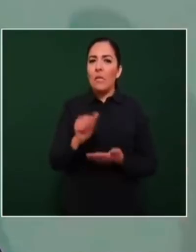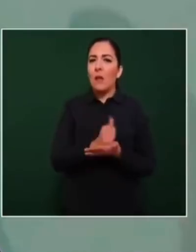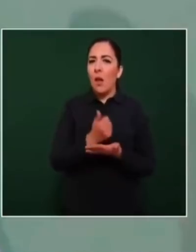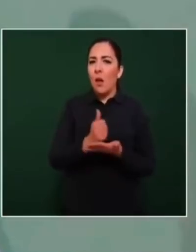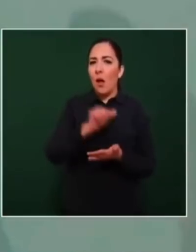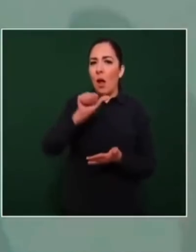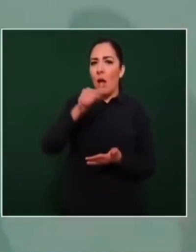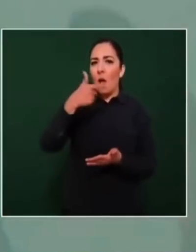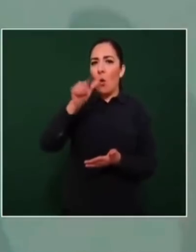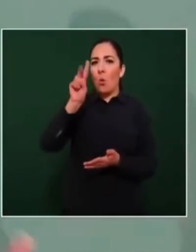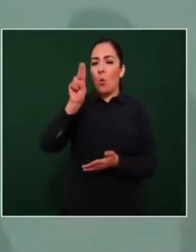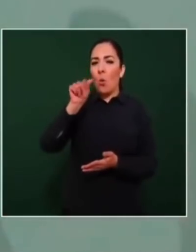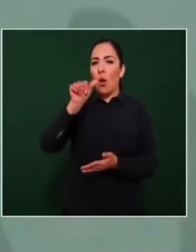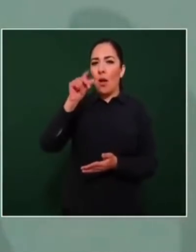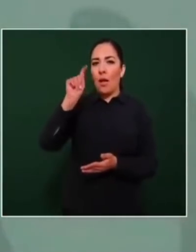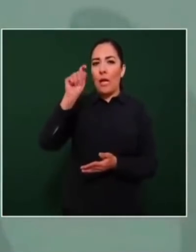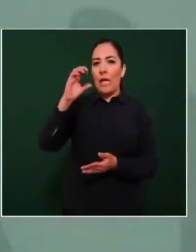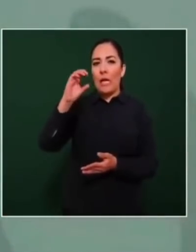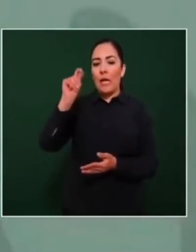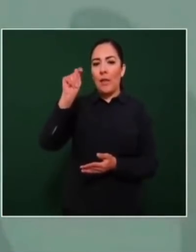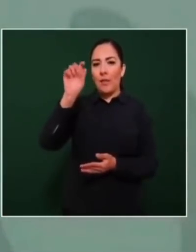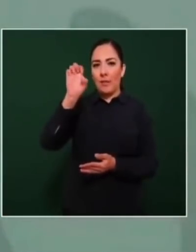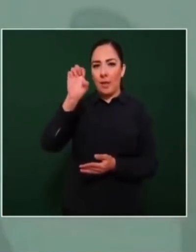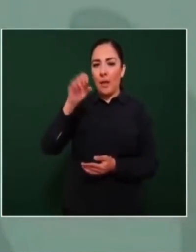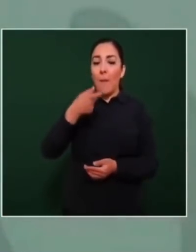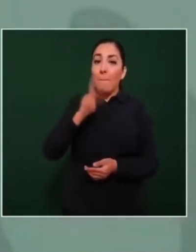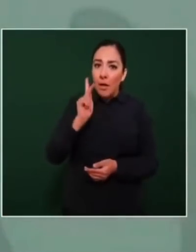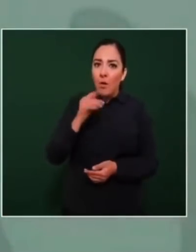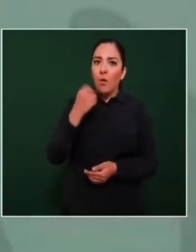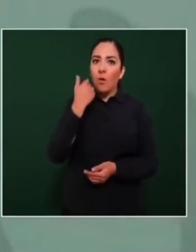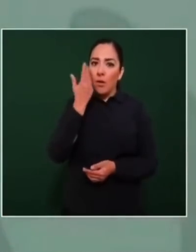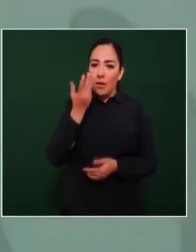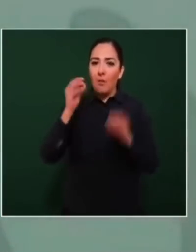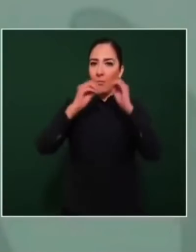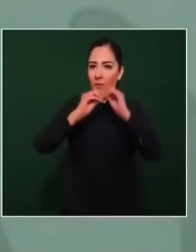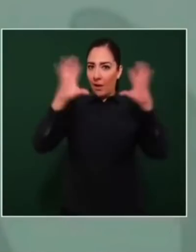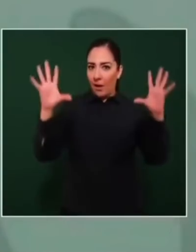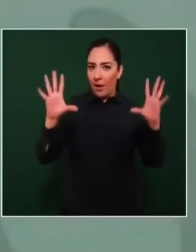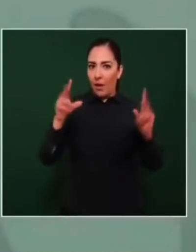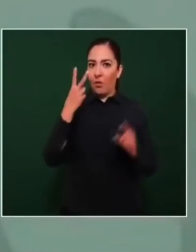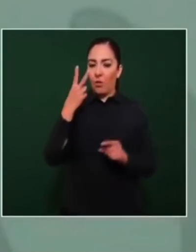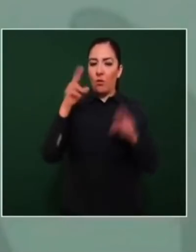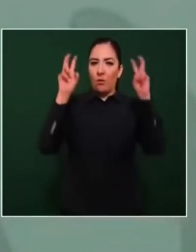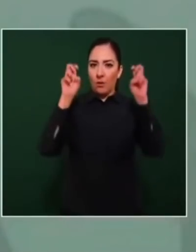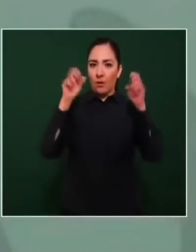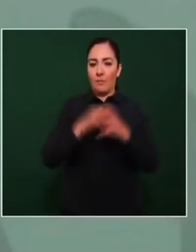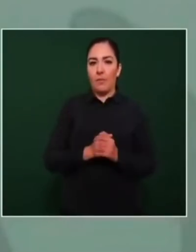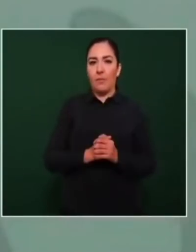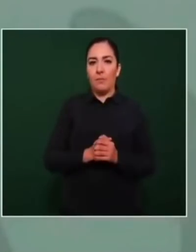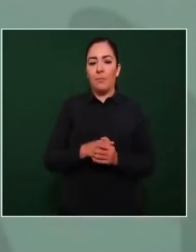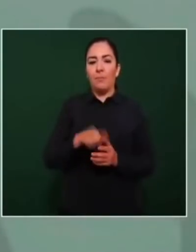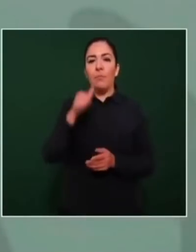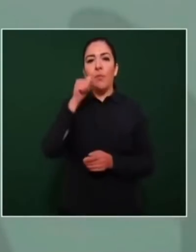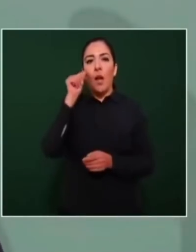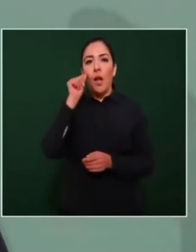Para que se aclaren dos cosas. Una, que ayer hice un llamado respetuoso